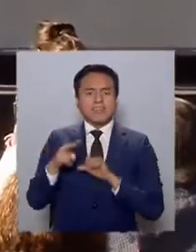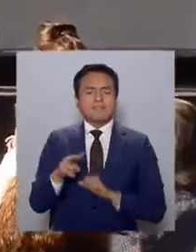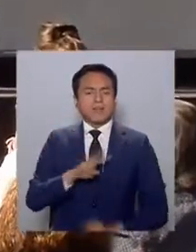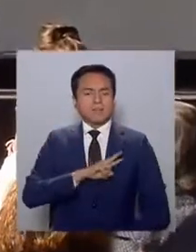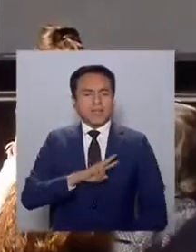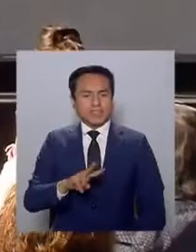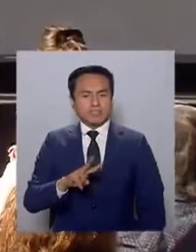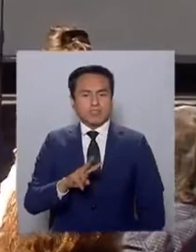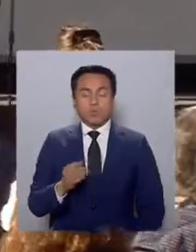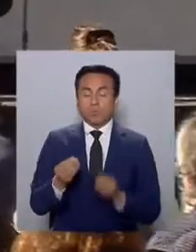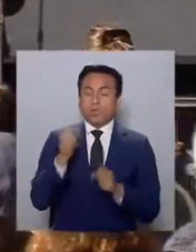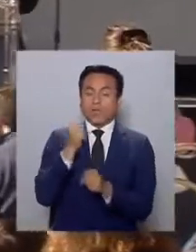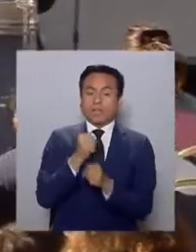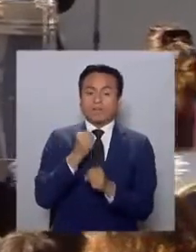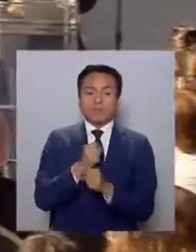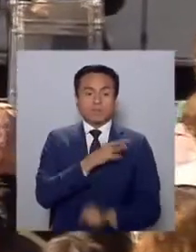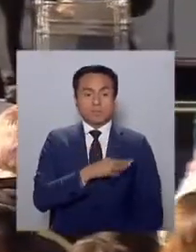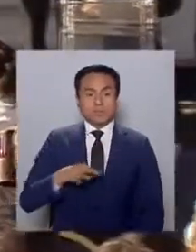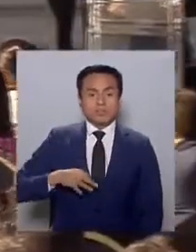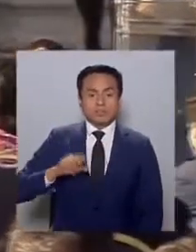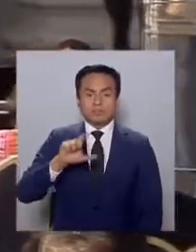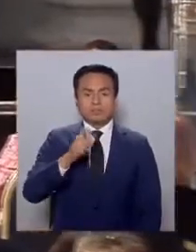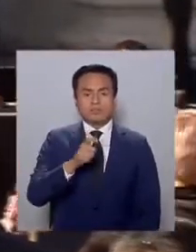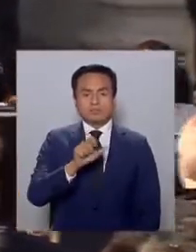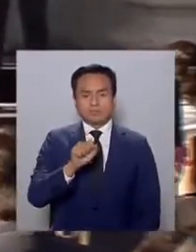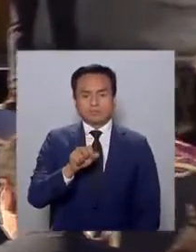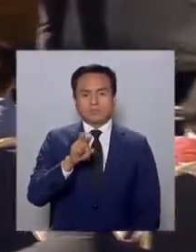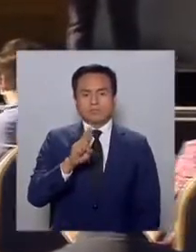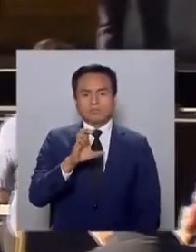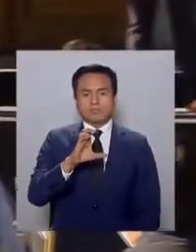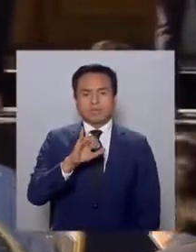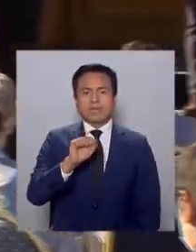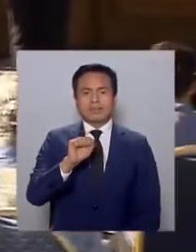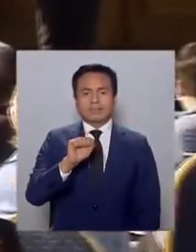sea una gran labor, ministro García.